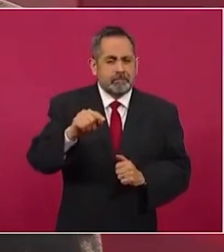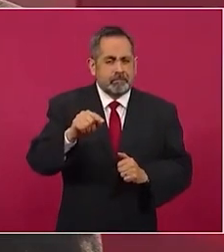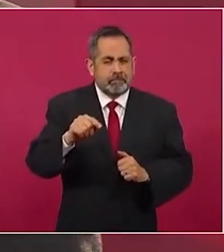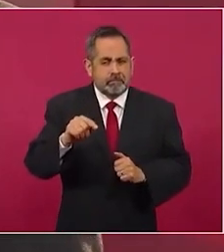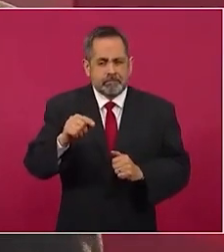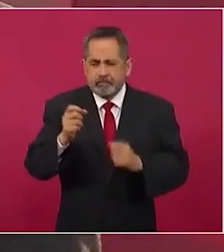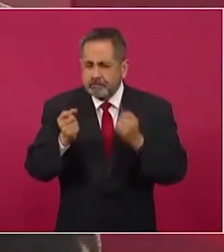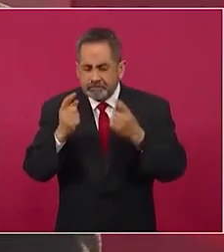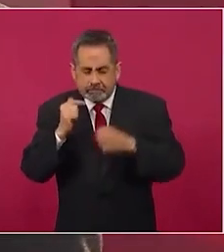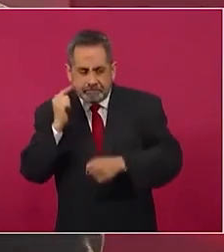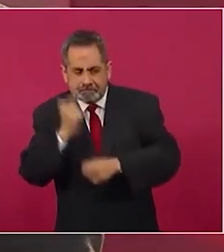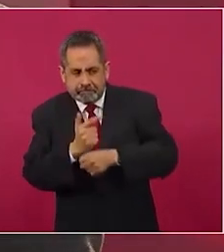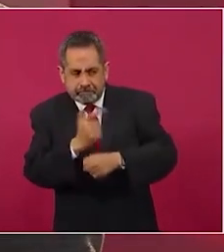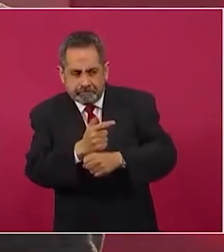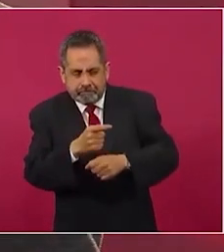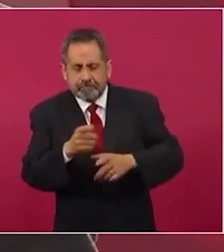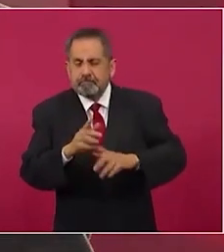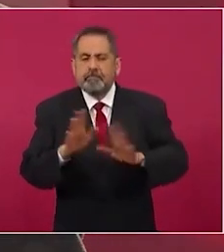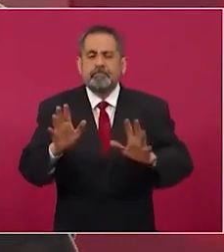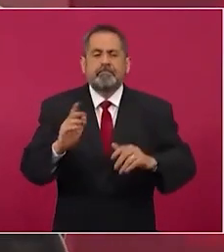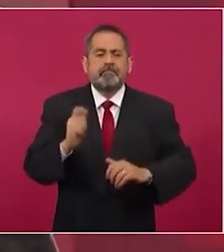se dan cuenta,